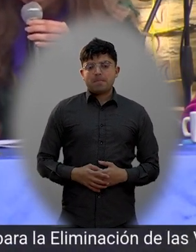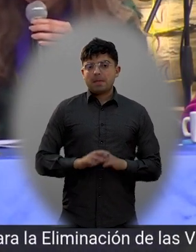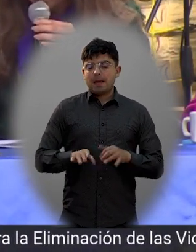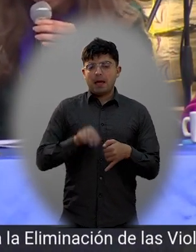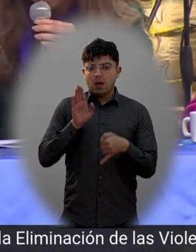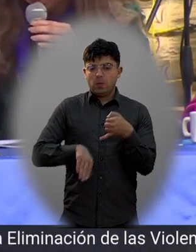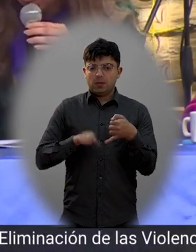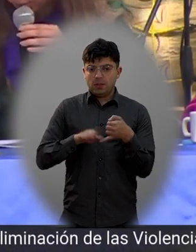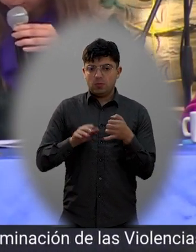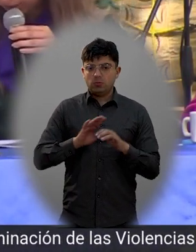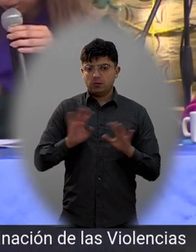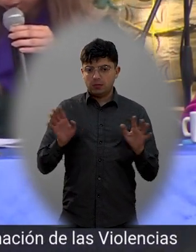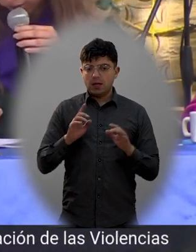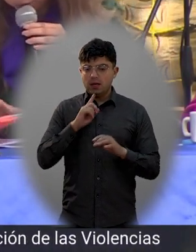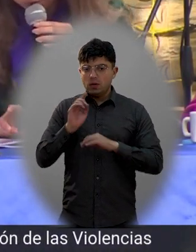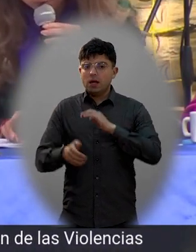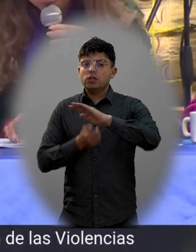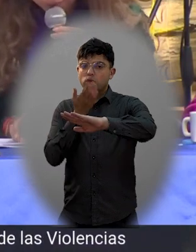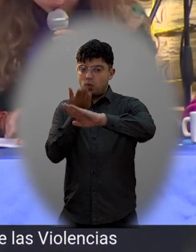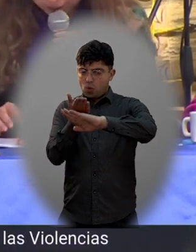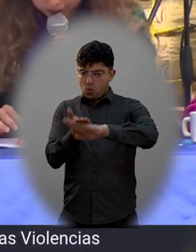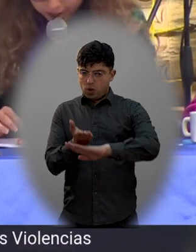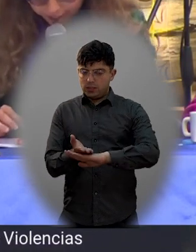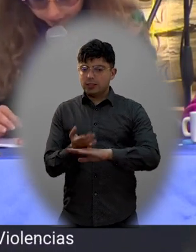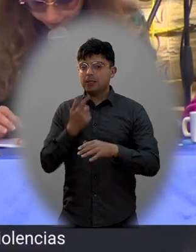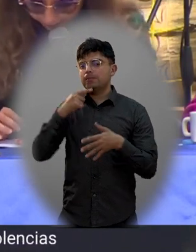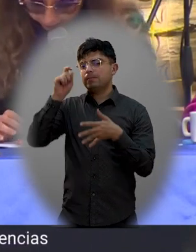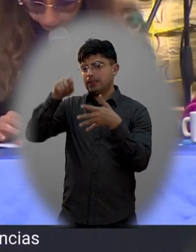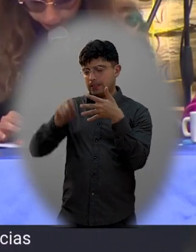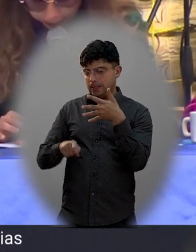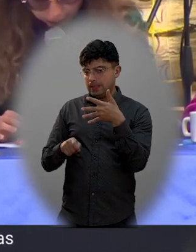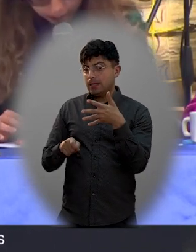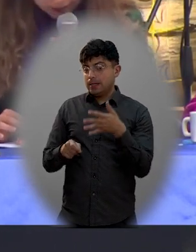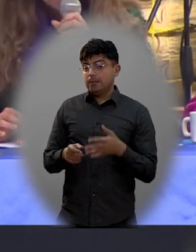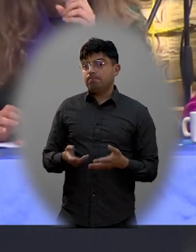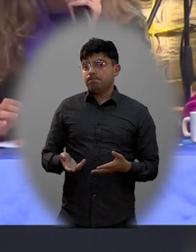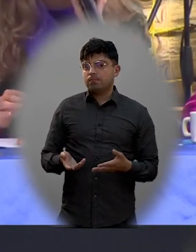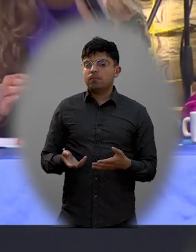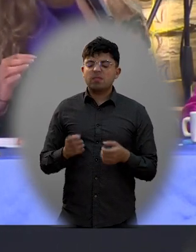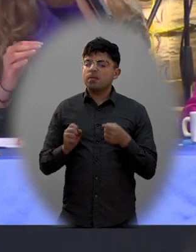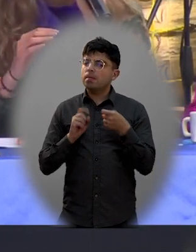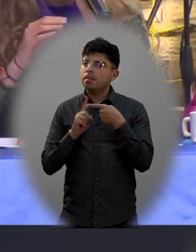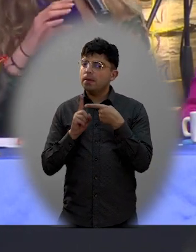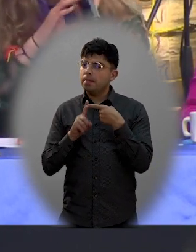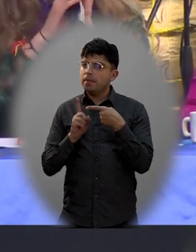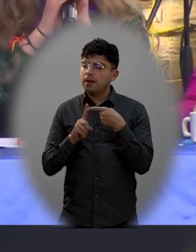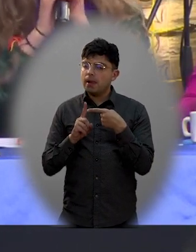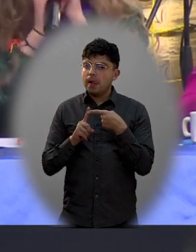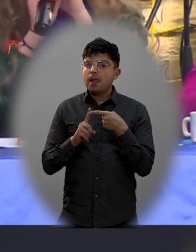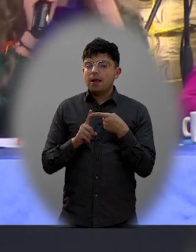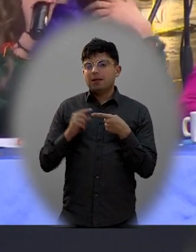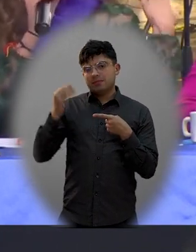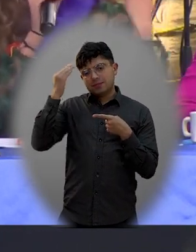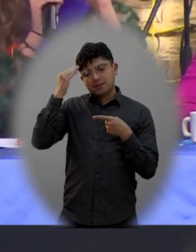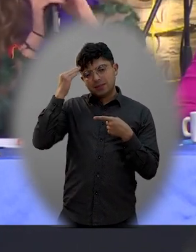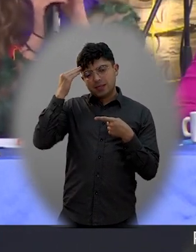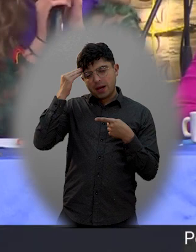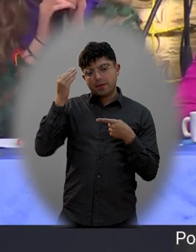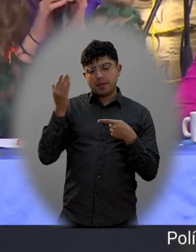Por último, pues teníamos unas propuestas así como necesarias. La primera, teniendo en cuenta